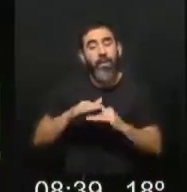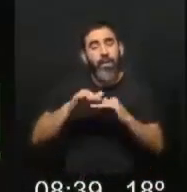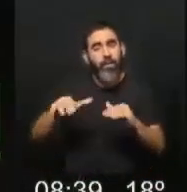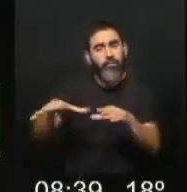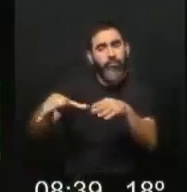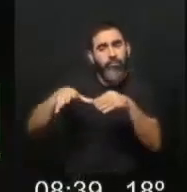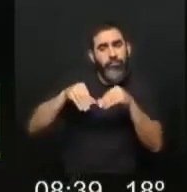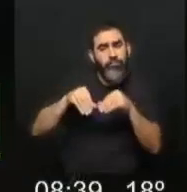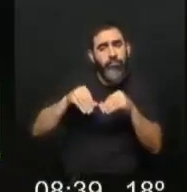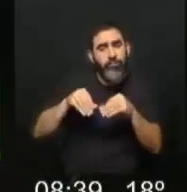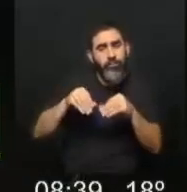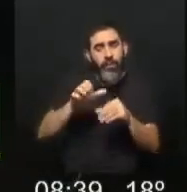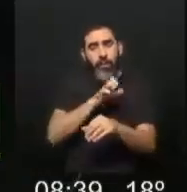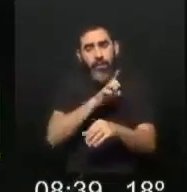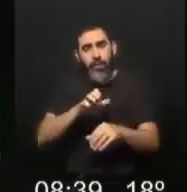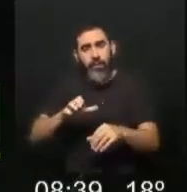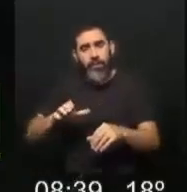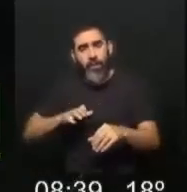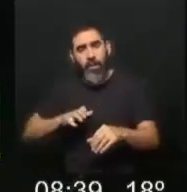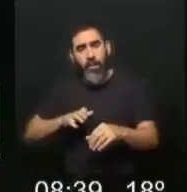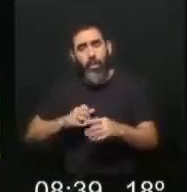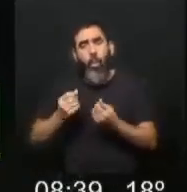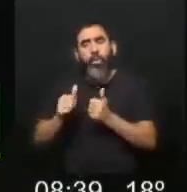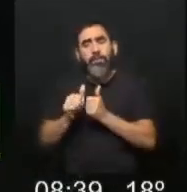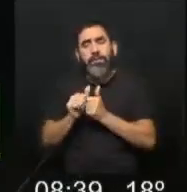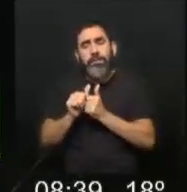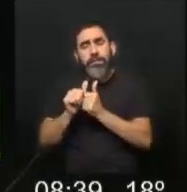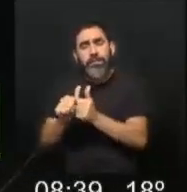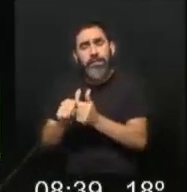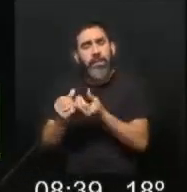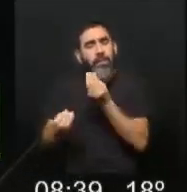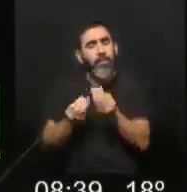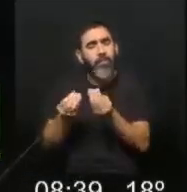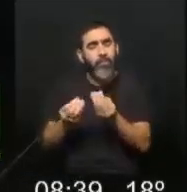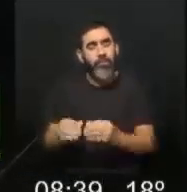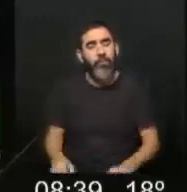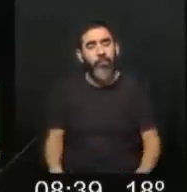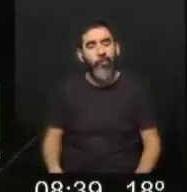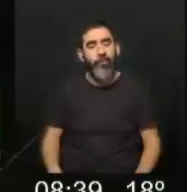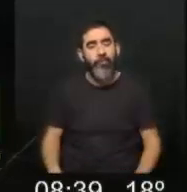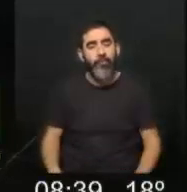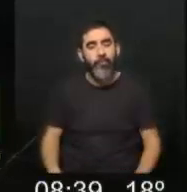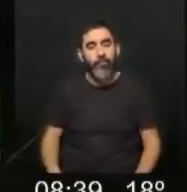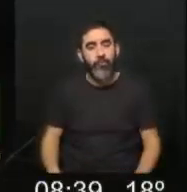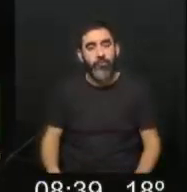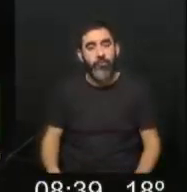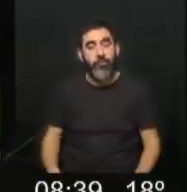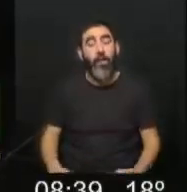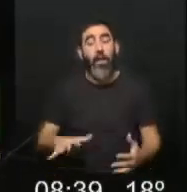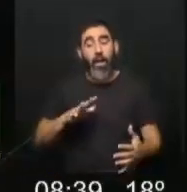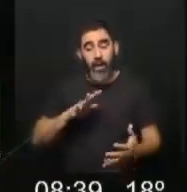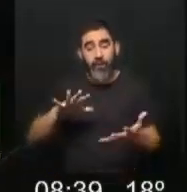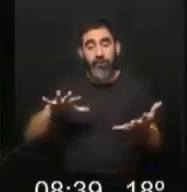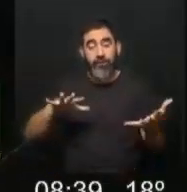tomados por el Estado? ¿Qué seguimiento tienen? Cuando sucede y